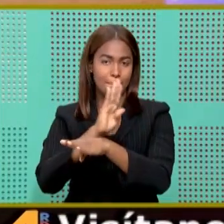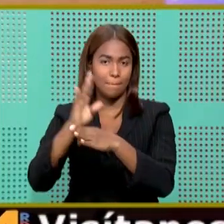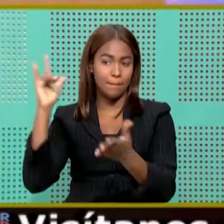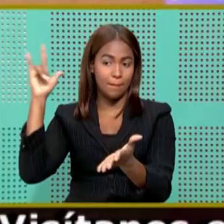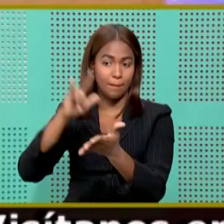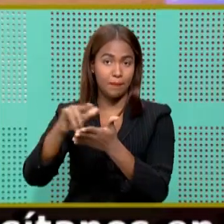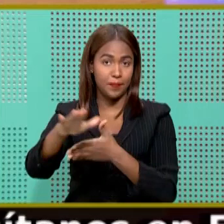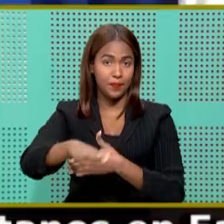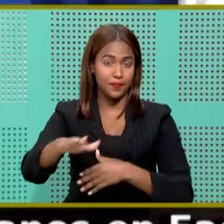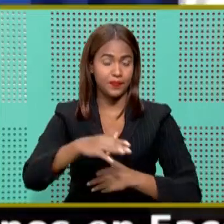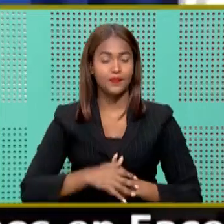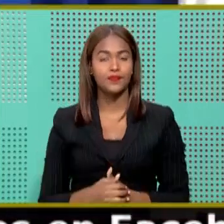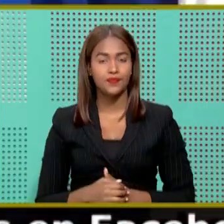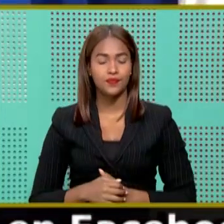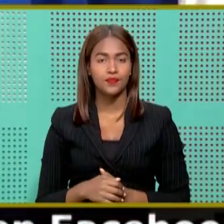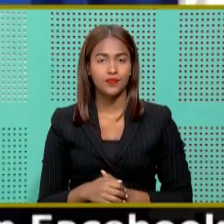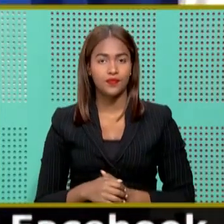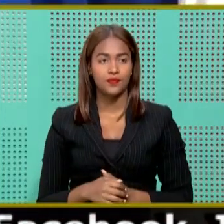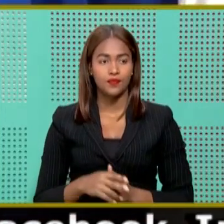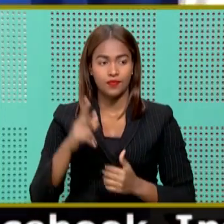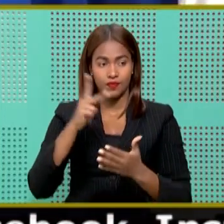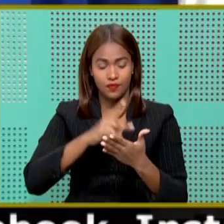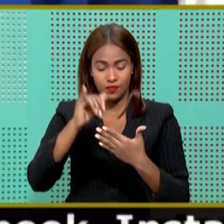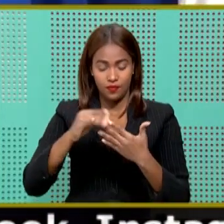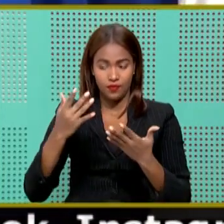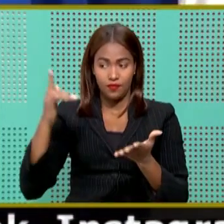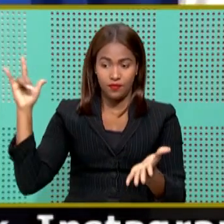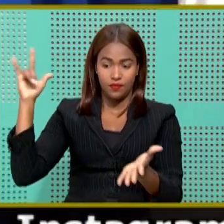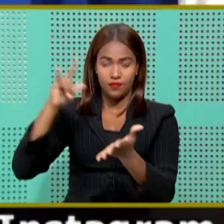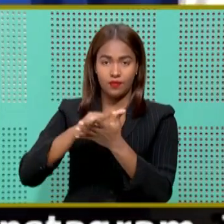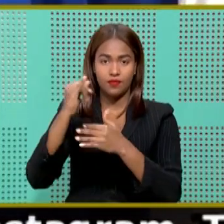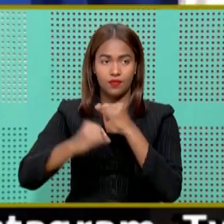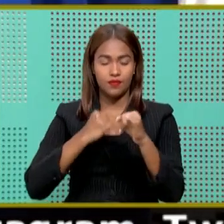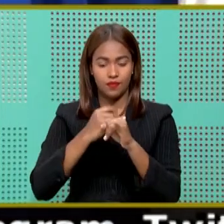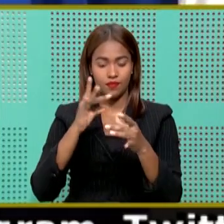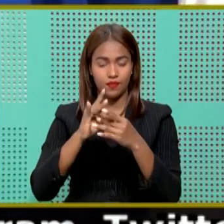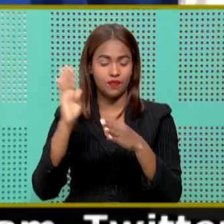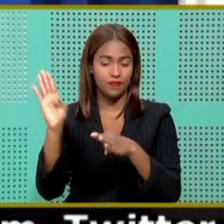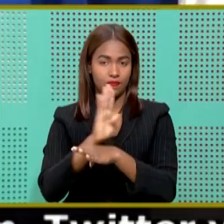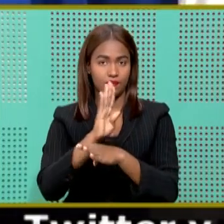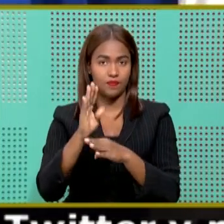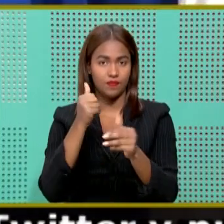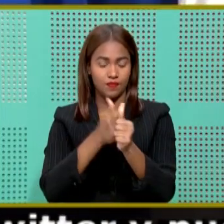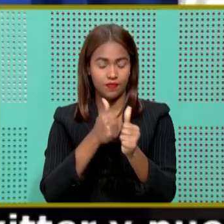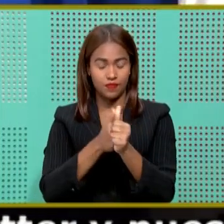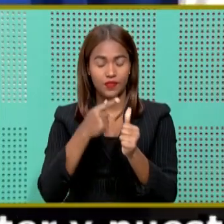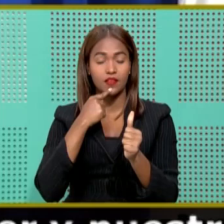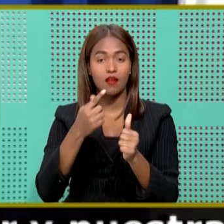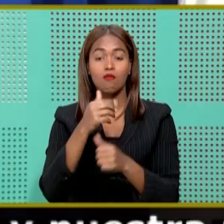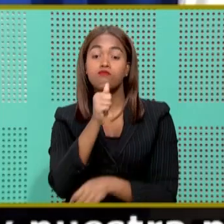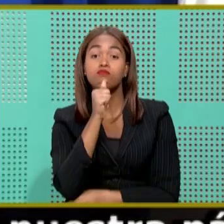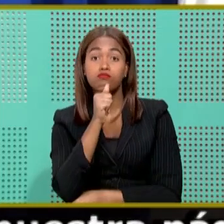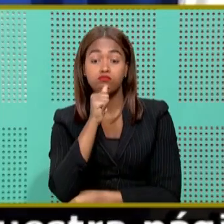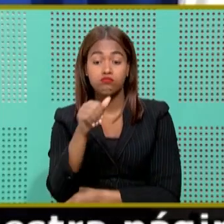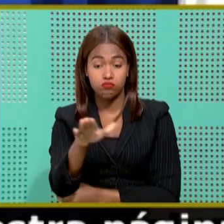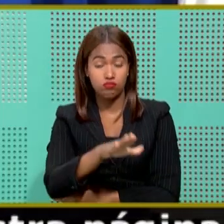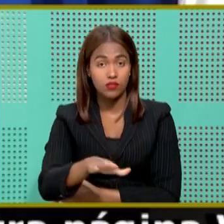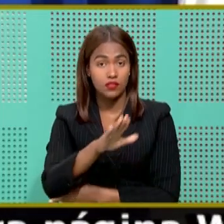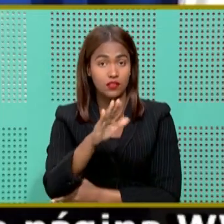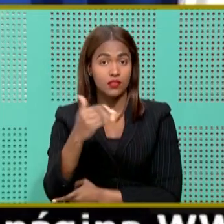más. El proyecto Aeropuerto Internacional de Bávaro, en tanto iniciativa estrictamente privada,